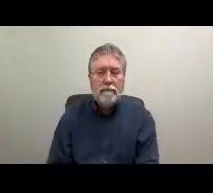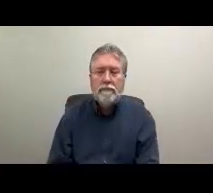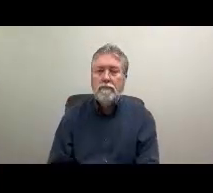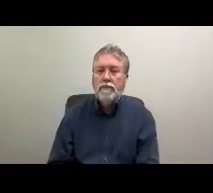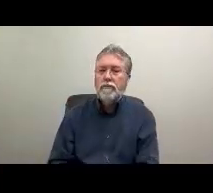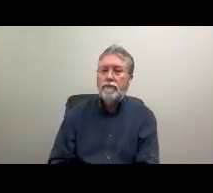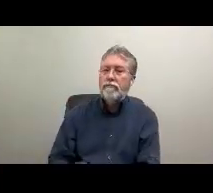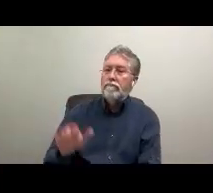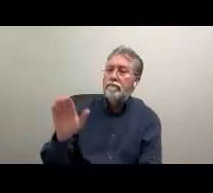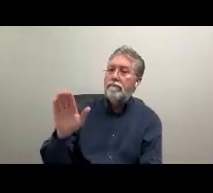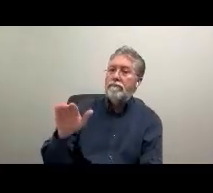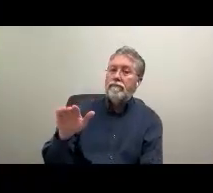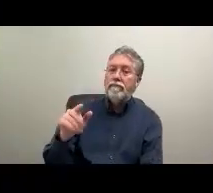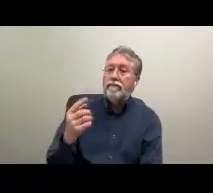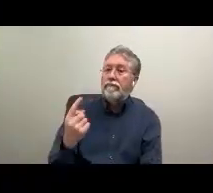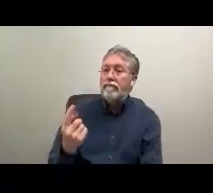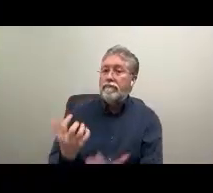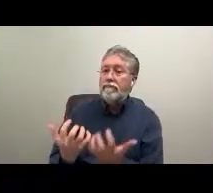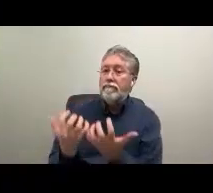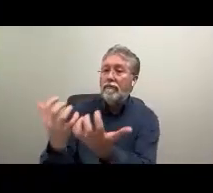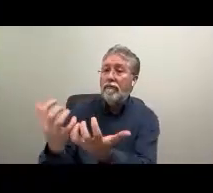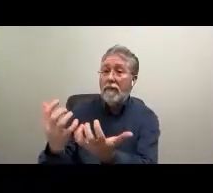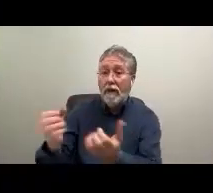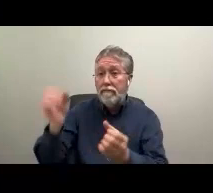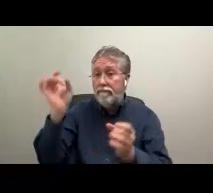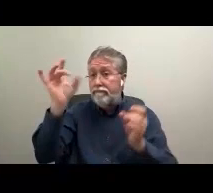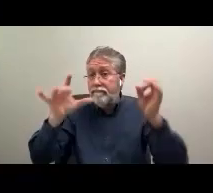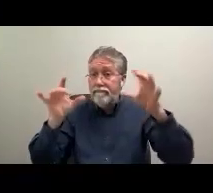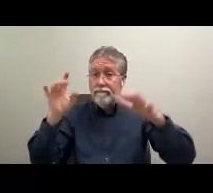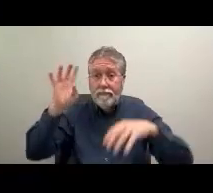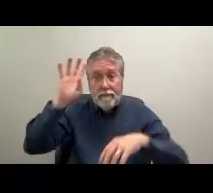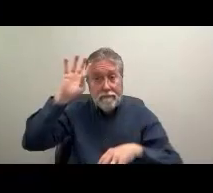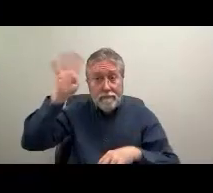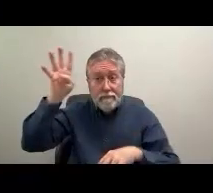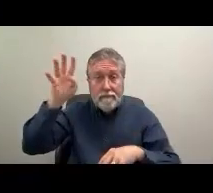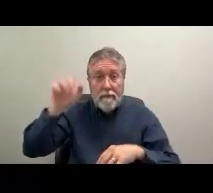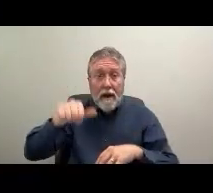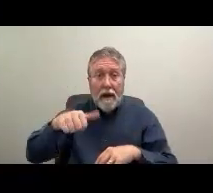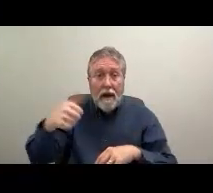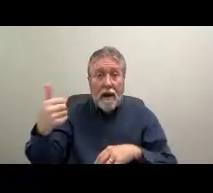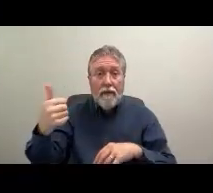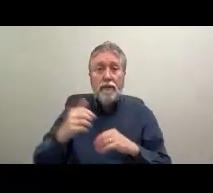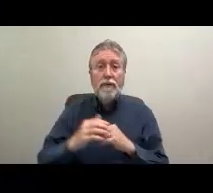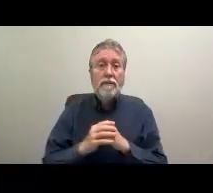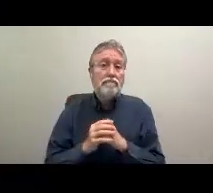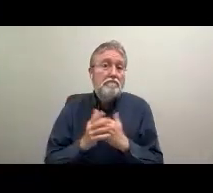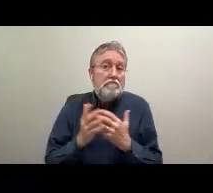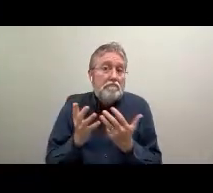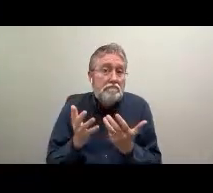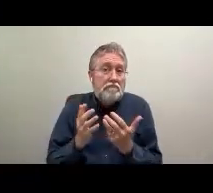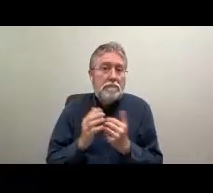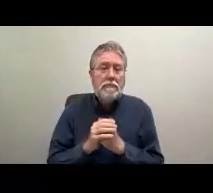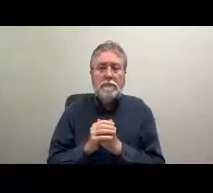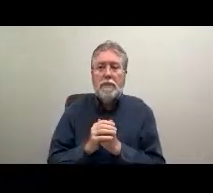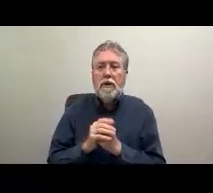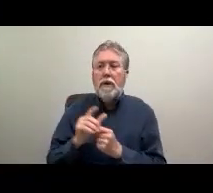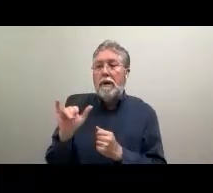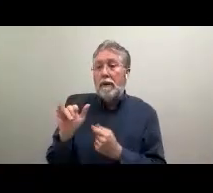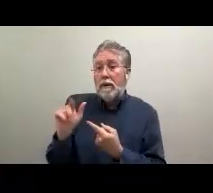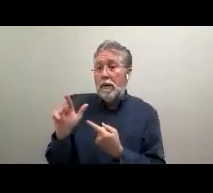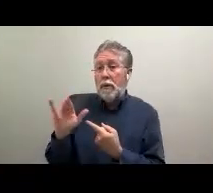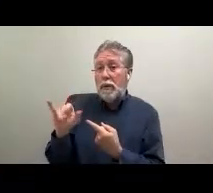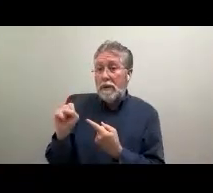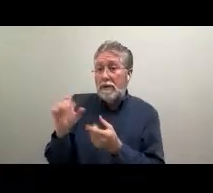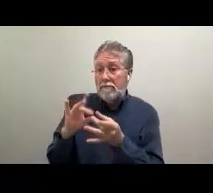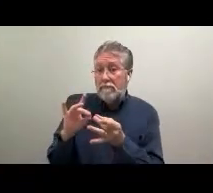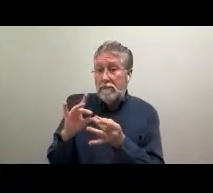Y si alguien de la audiencia tiene ideas sobre cualquier otro sector, como mencionó Luis, es libre de contactarnos